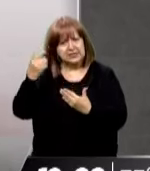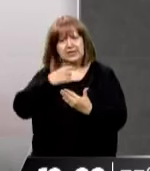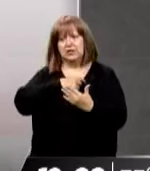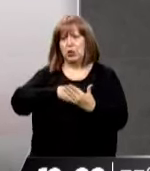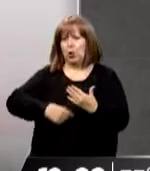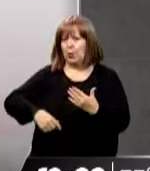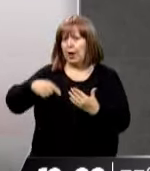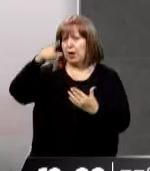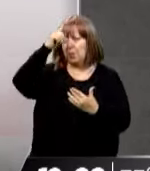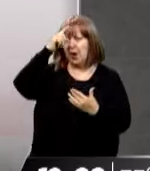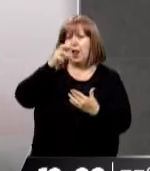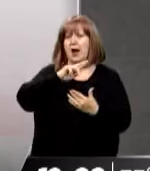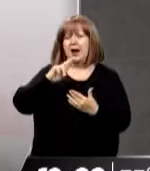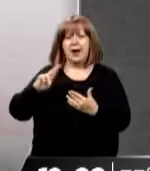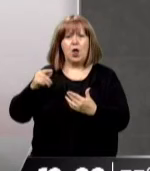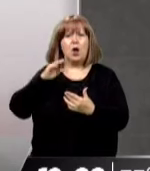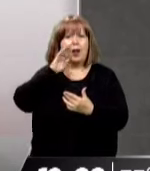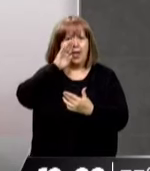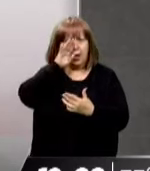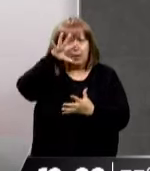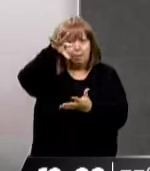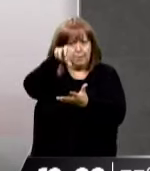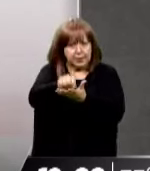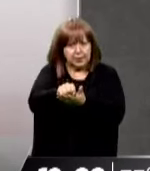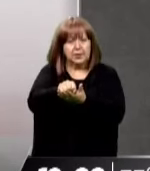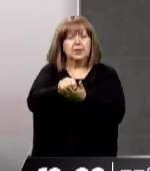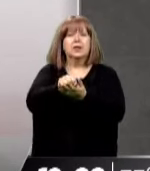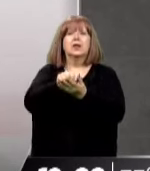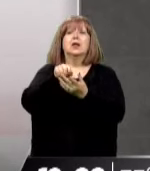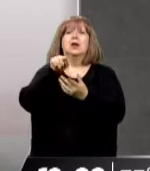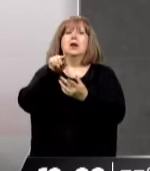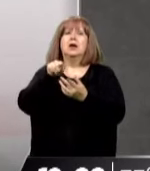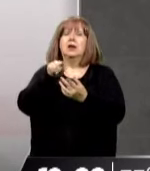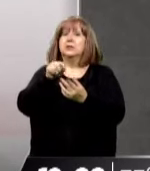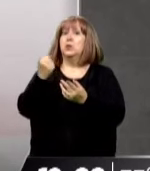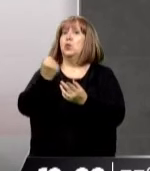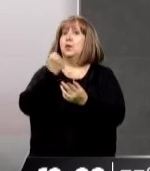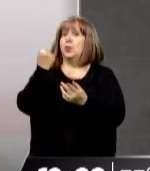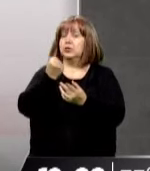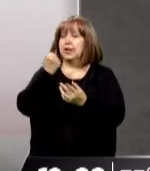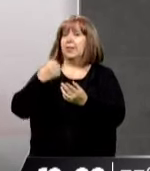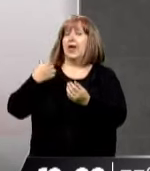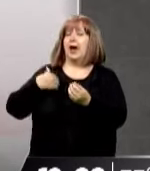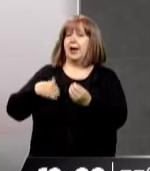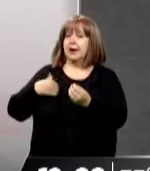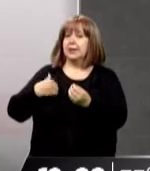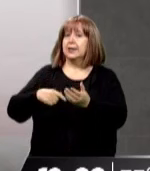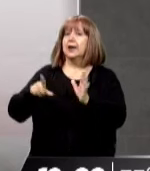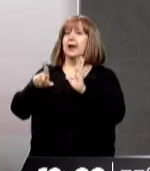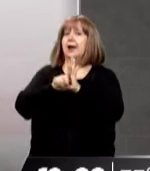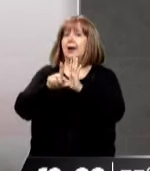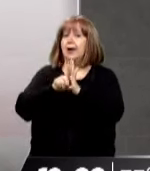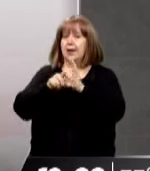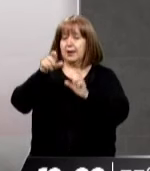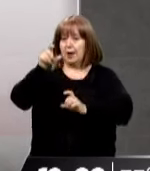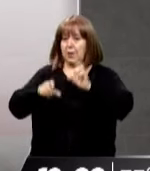la policía de Río Negro por la detención de Jones Wallace. Es fundamental que en la Argentina rija la ley y las